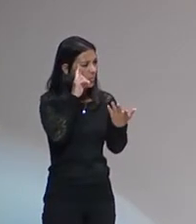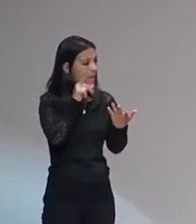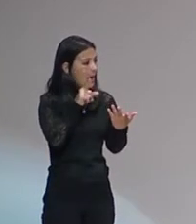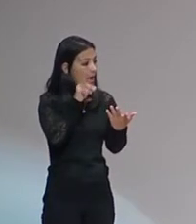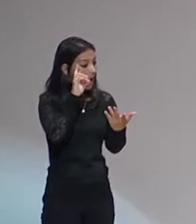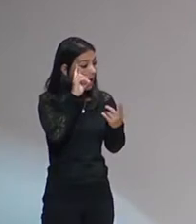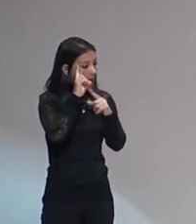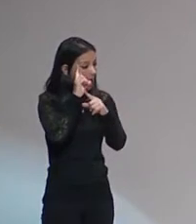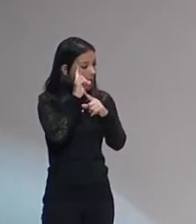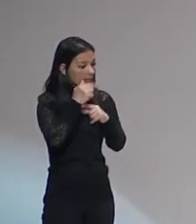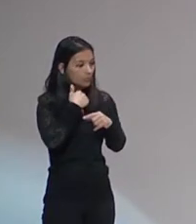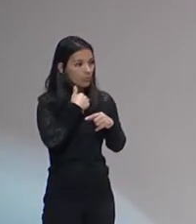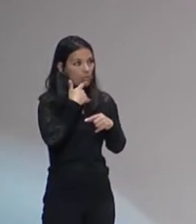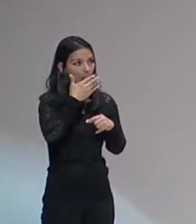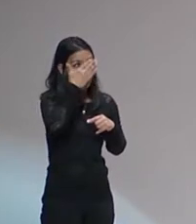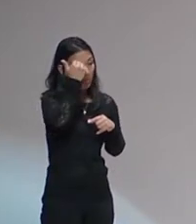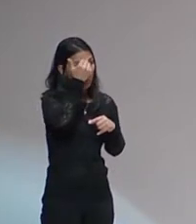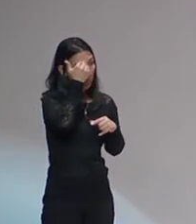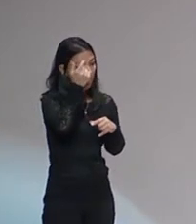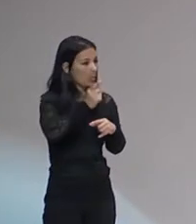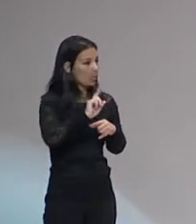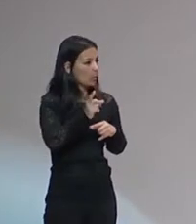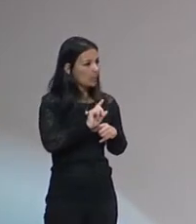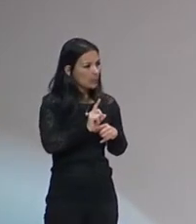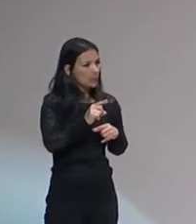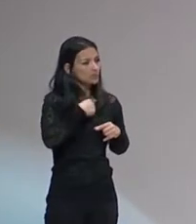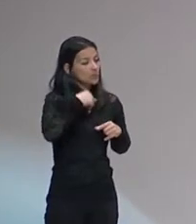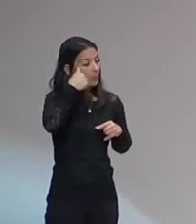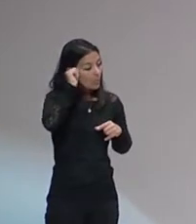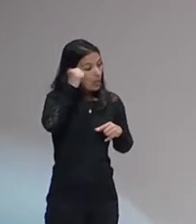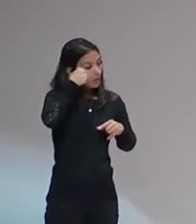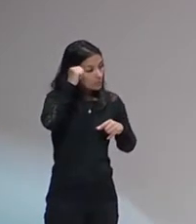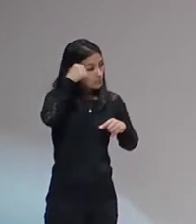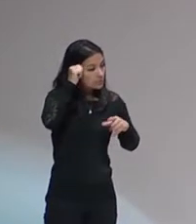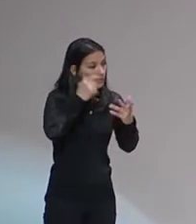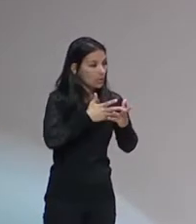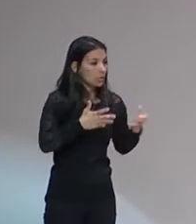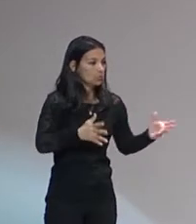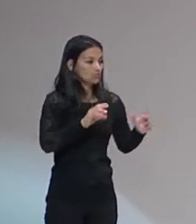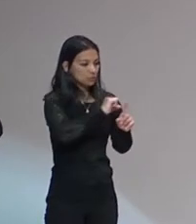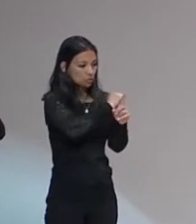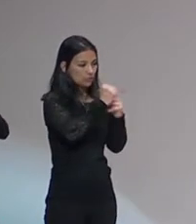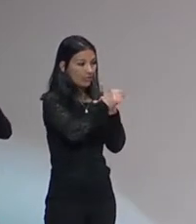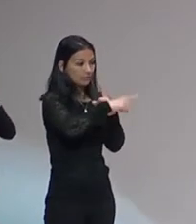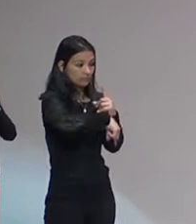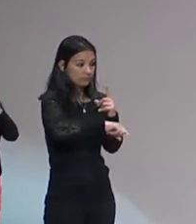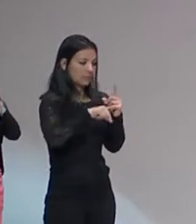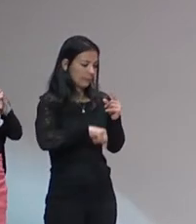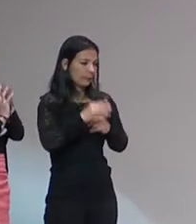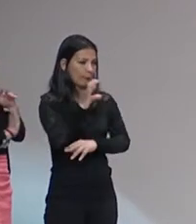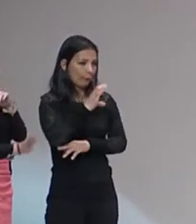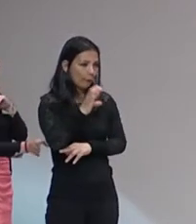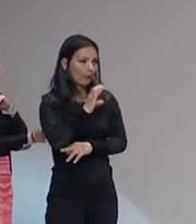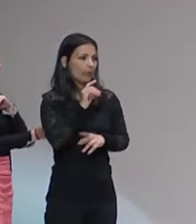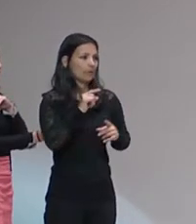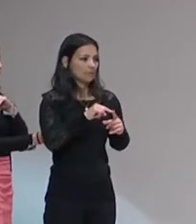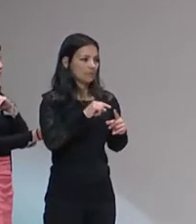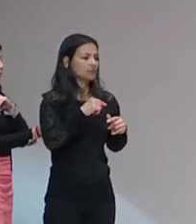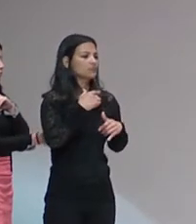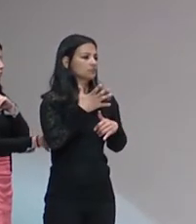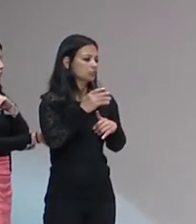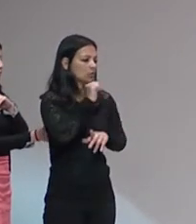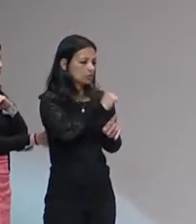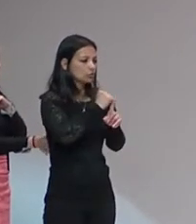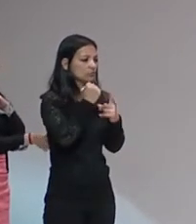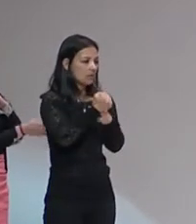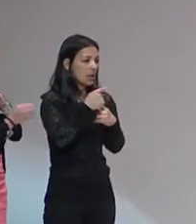acabar con la amnesia de la sociedad. O sea, nosotros, Colombia, es una sociedad anamnética